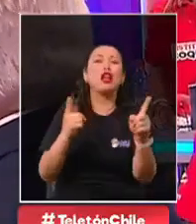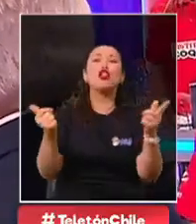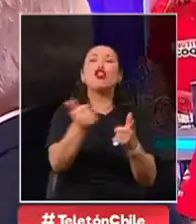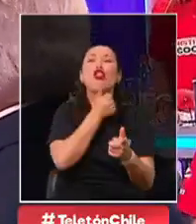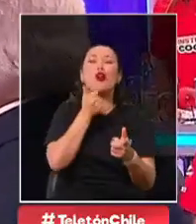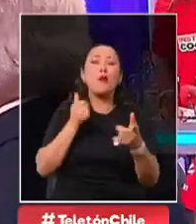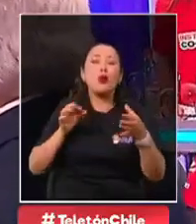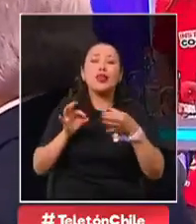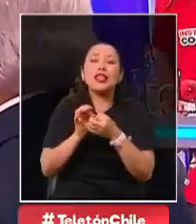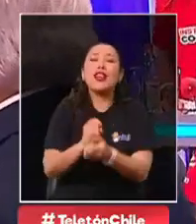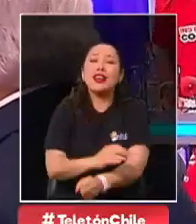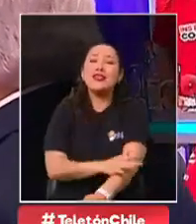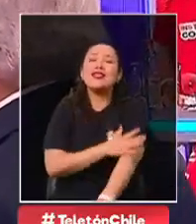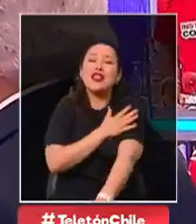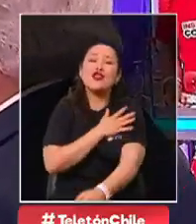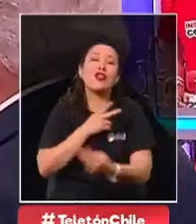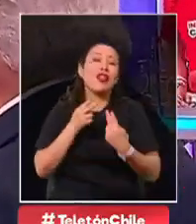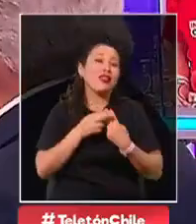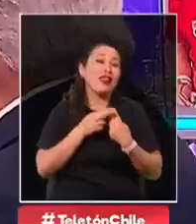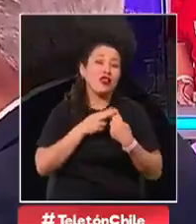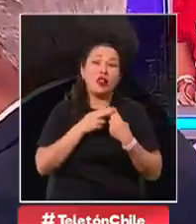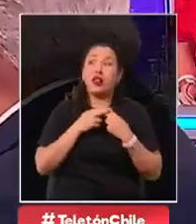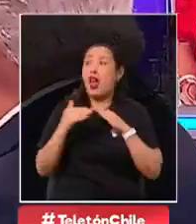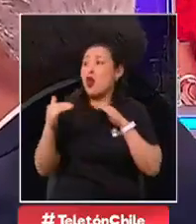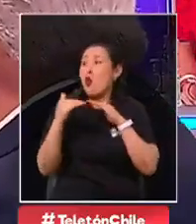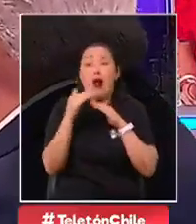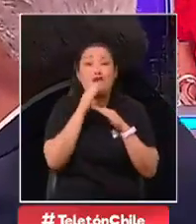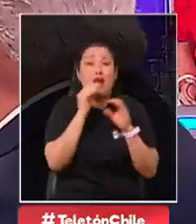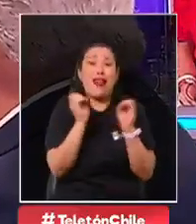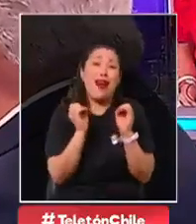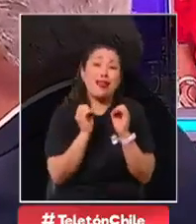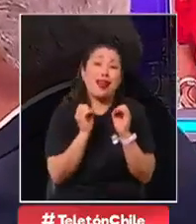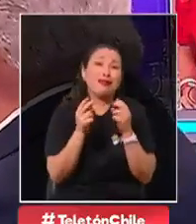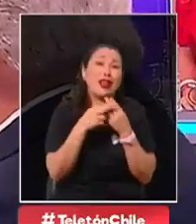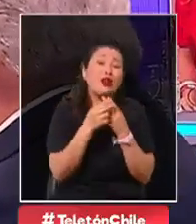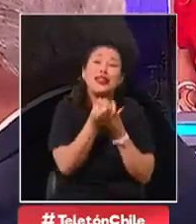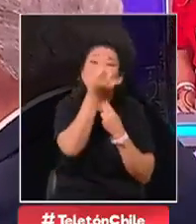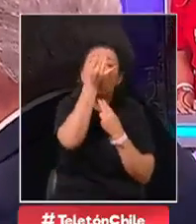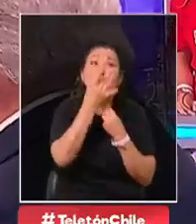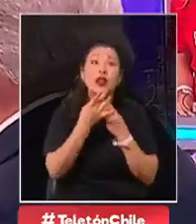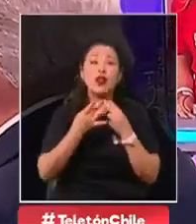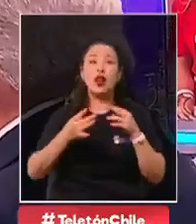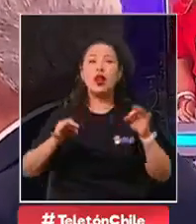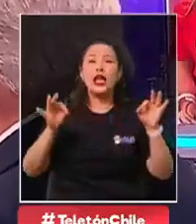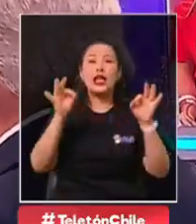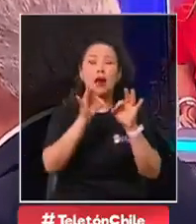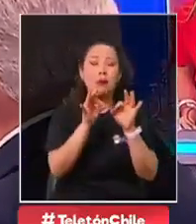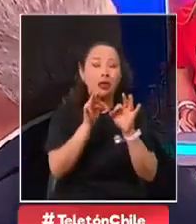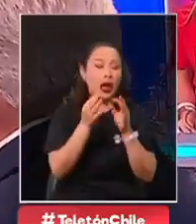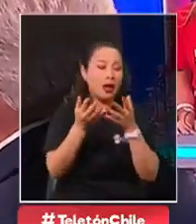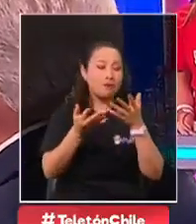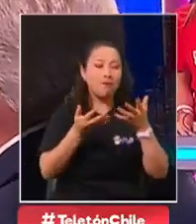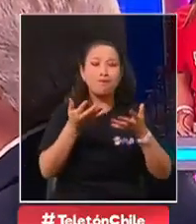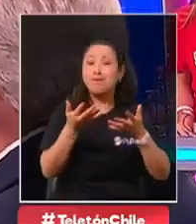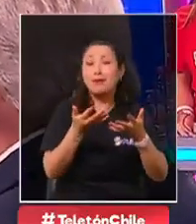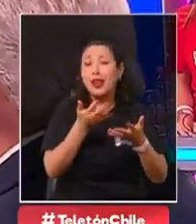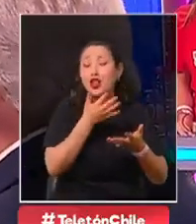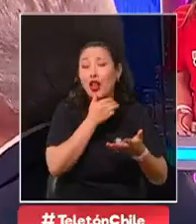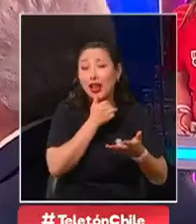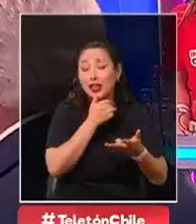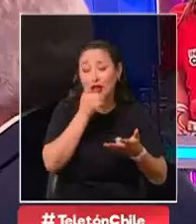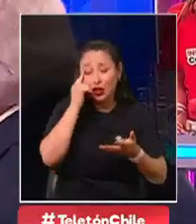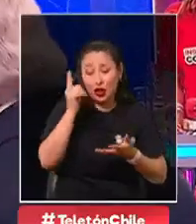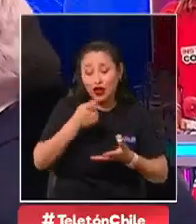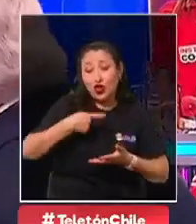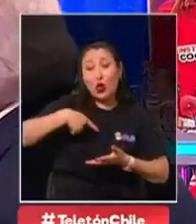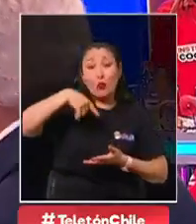Teletón, que es inigualable. Creo que es algo que no se puede explicar, que es algo que creo que como chileno,